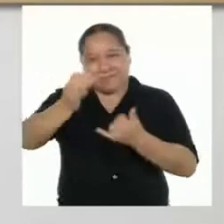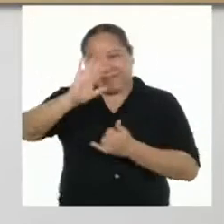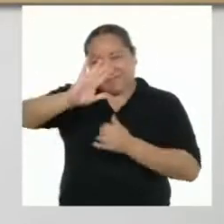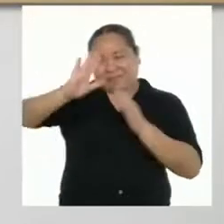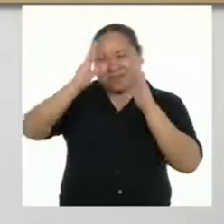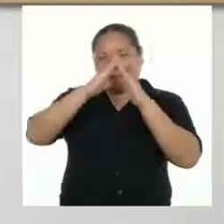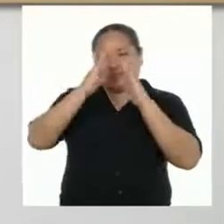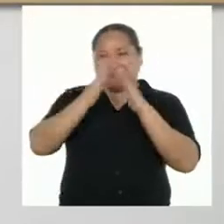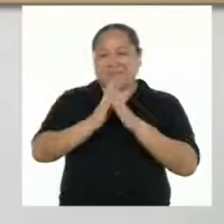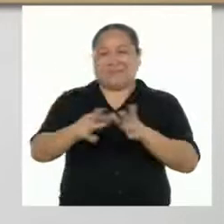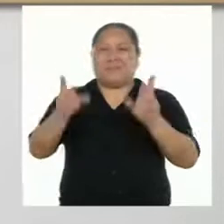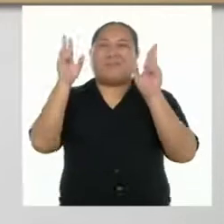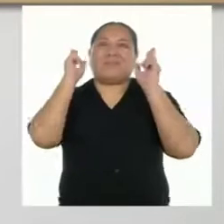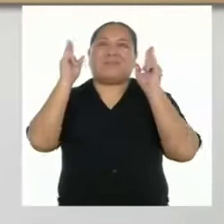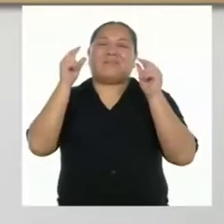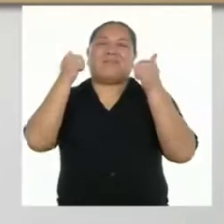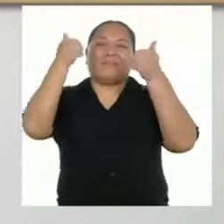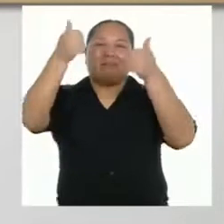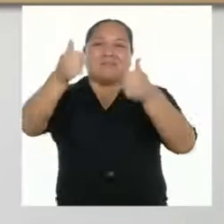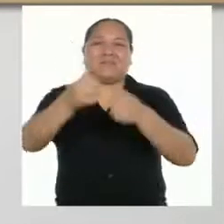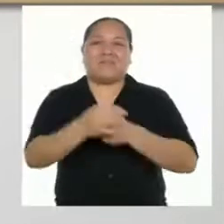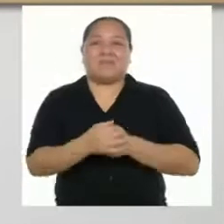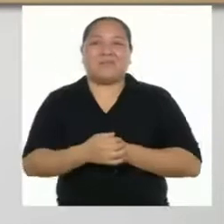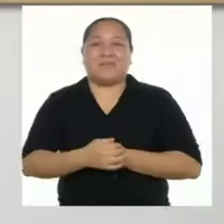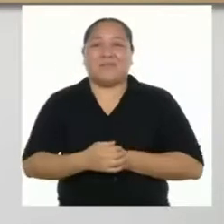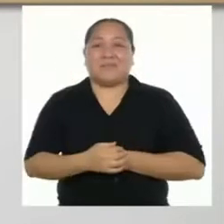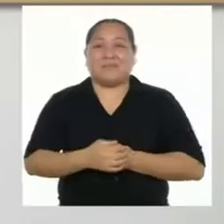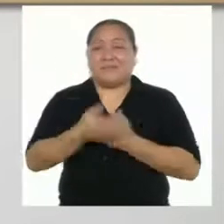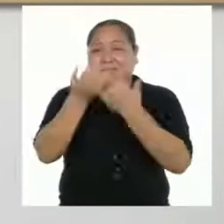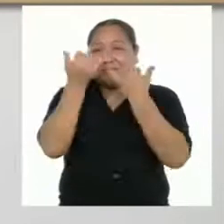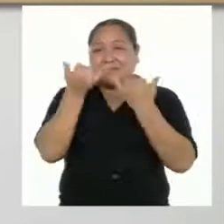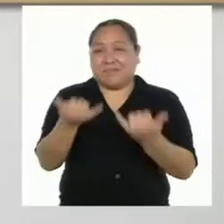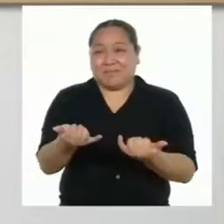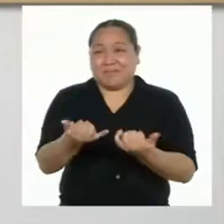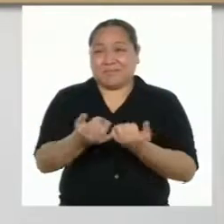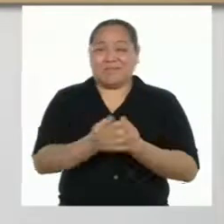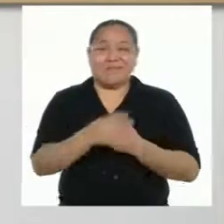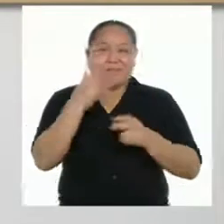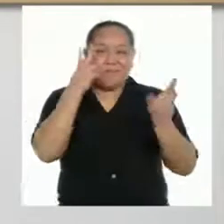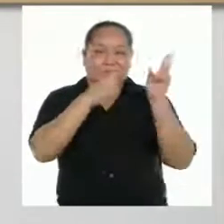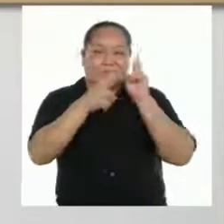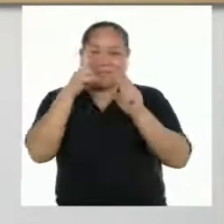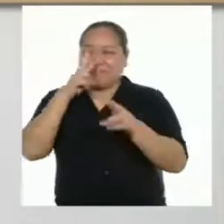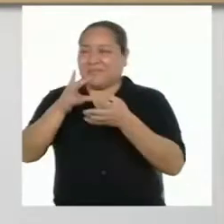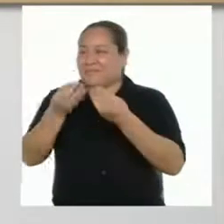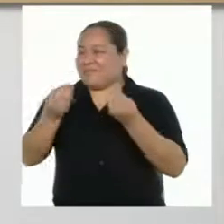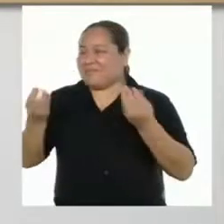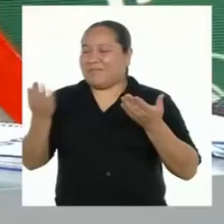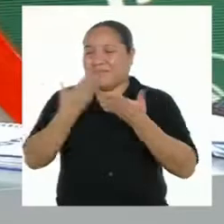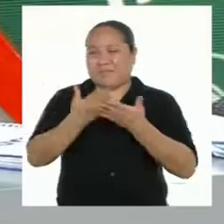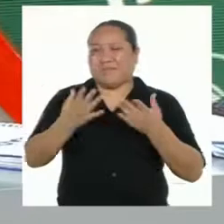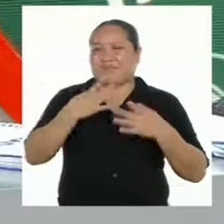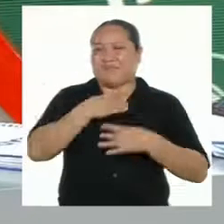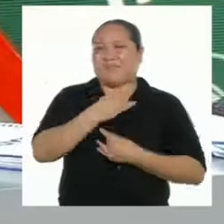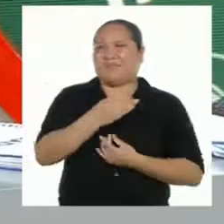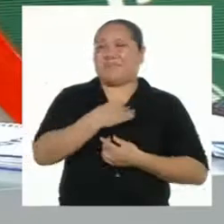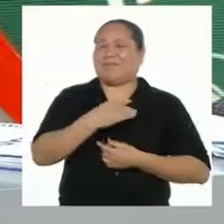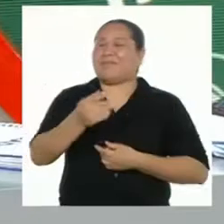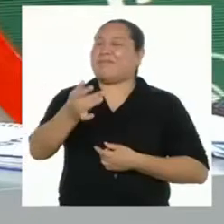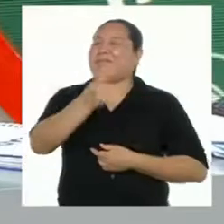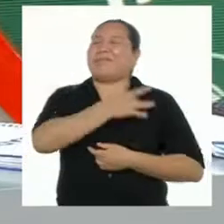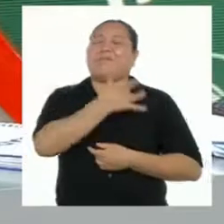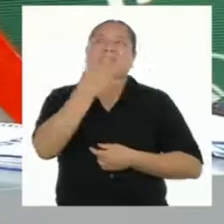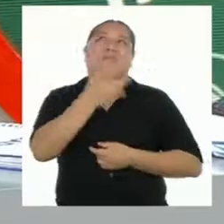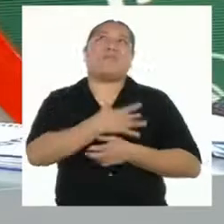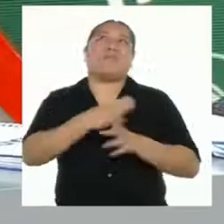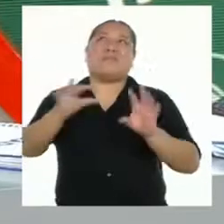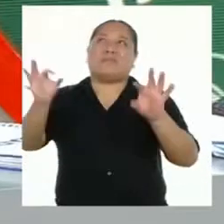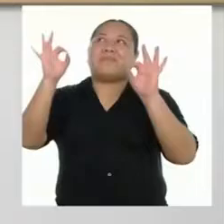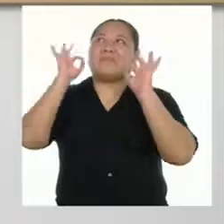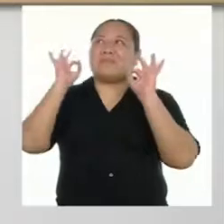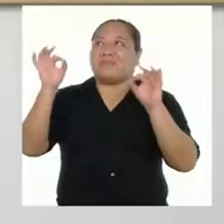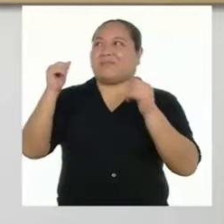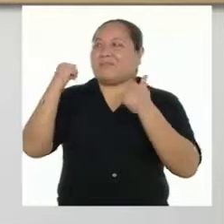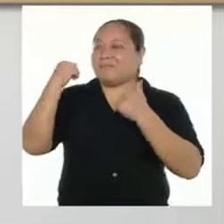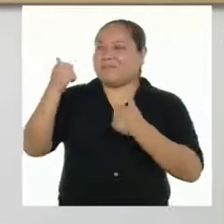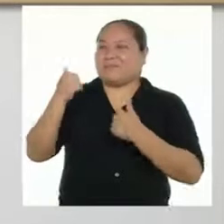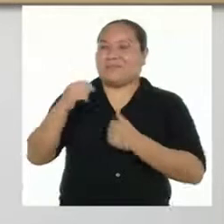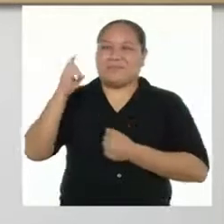sus casas? Espero que bastante bien. El día de hoy vamos a ver muchas cosas interesantes. Yo me siento genial,